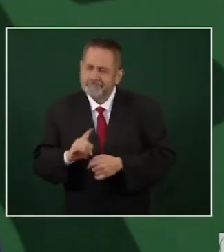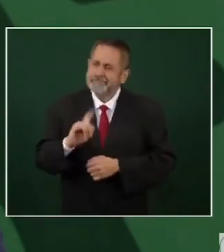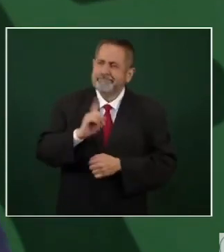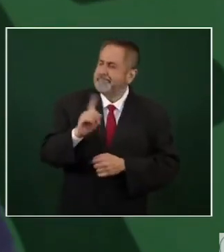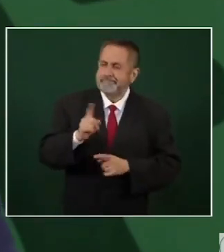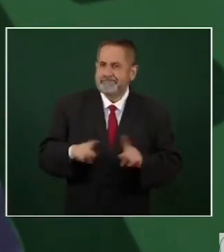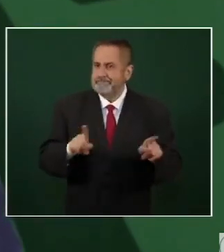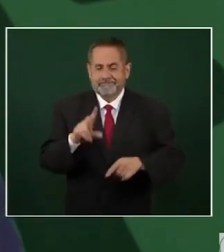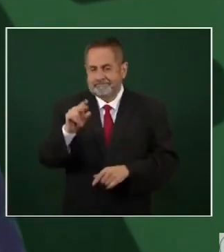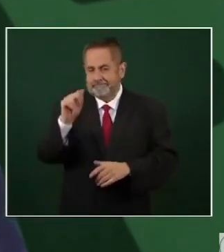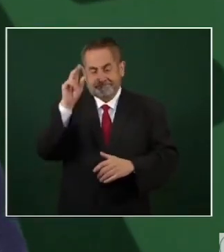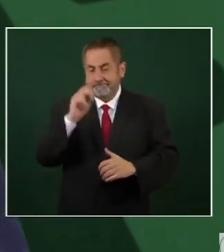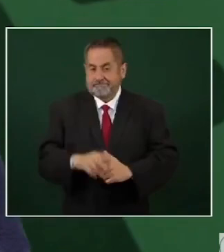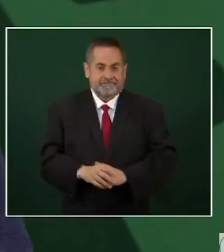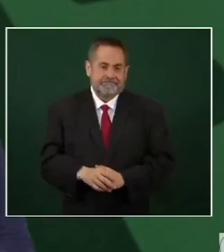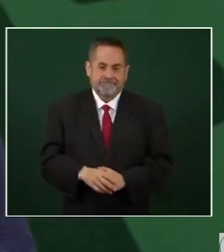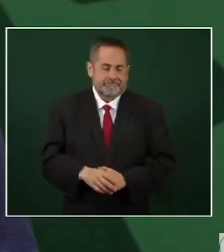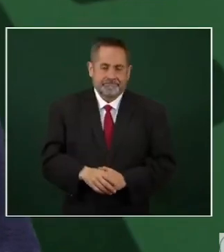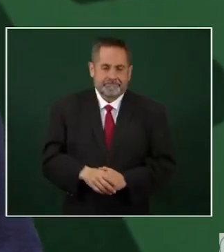No.